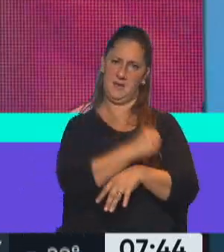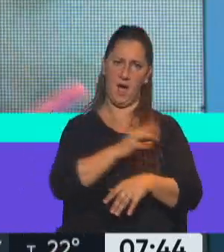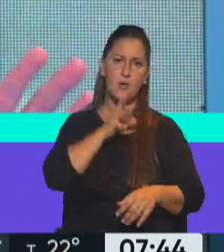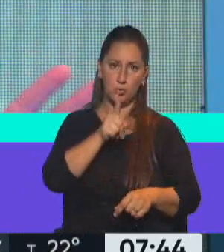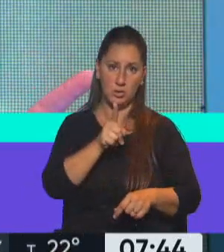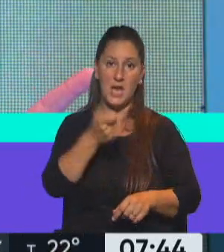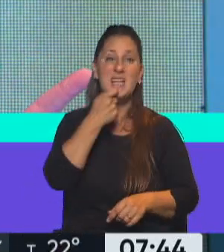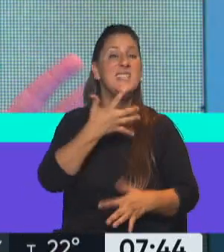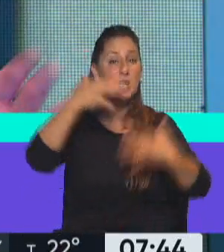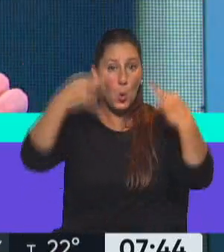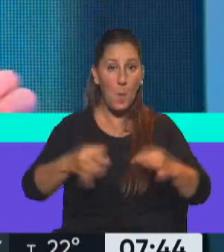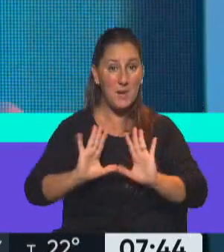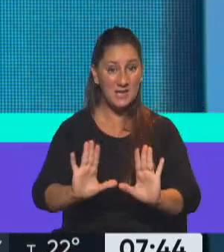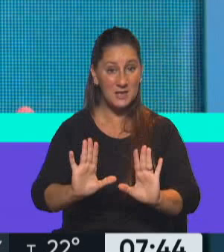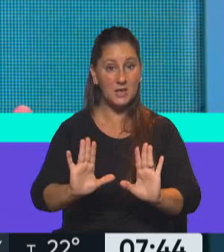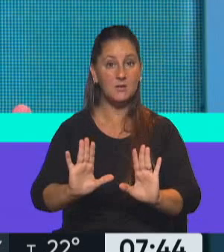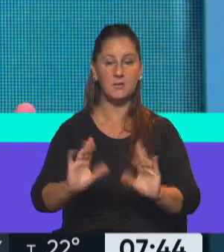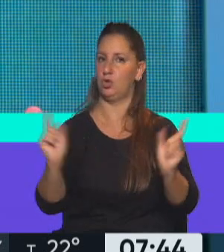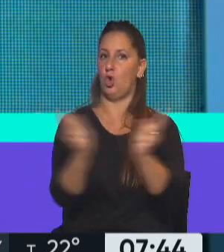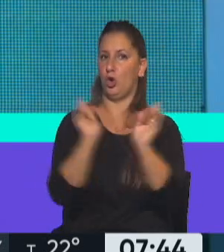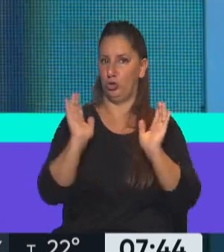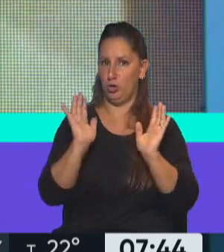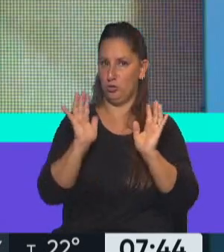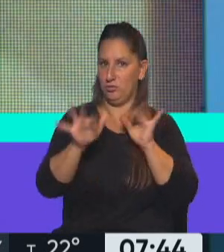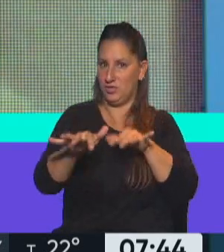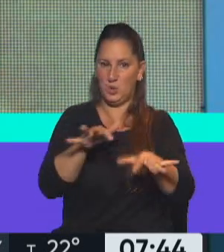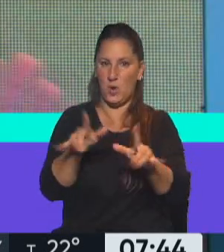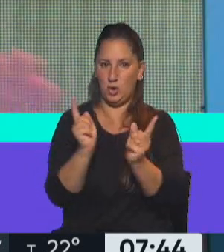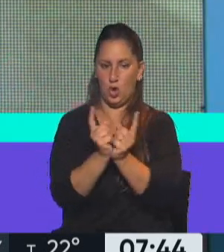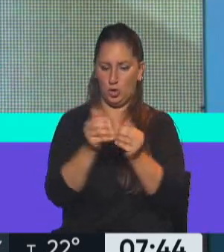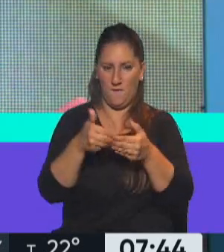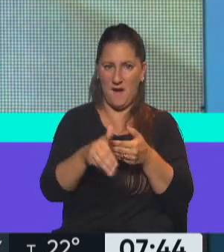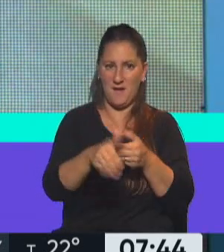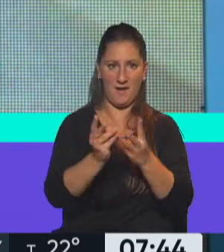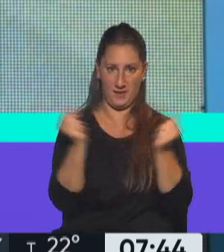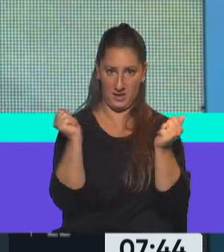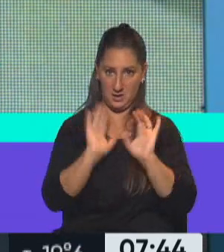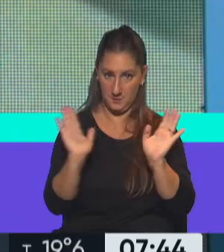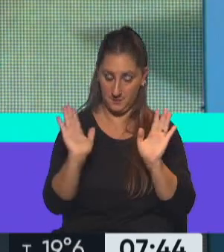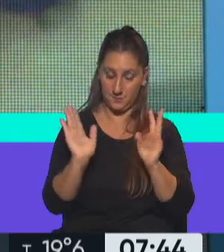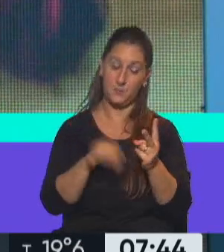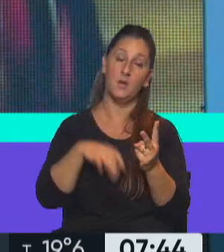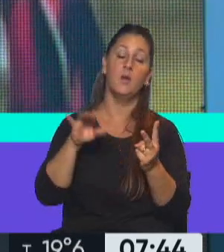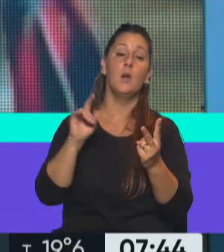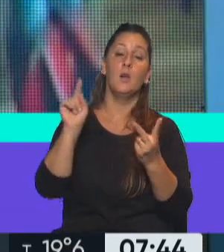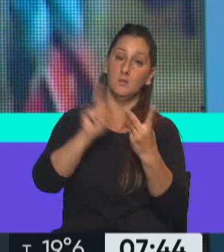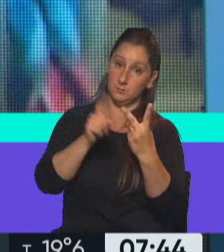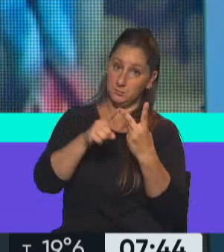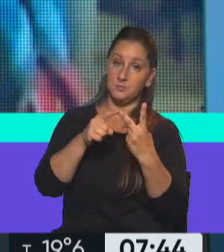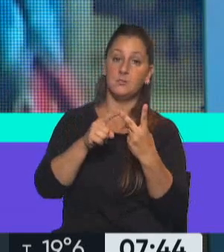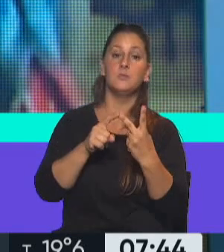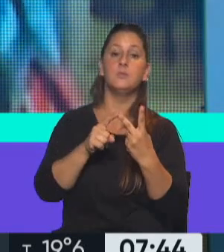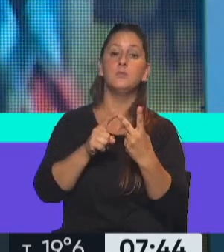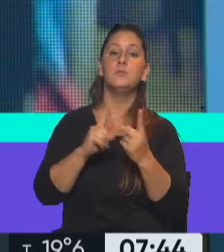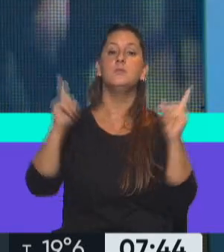con eso, sería un ataque muy breve, sería un ataque de cuestión de días y nada más. Claro. Por otro lado, está